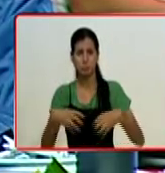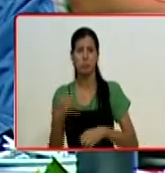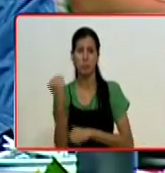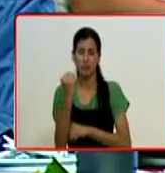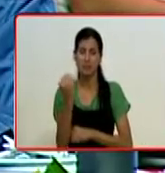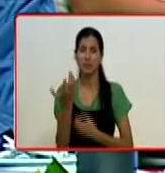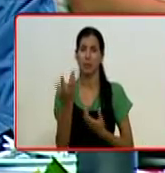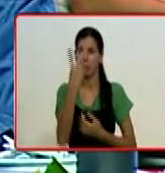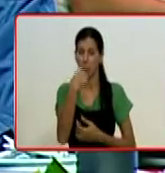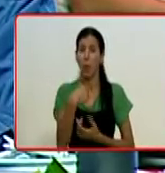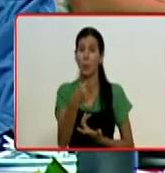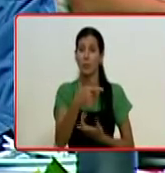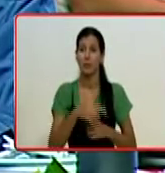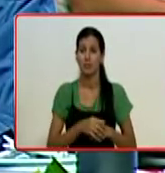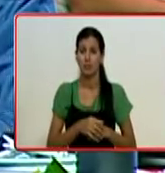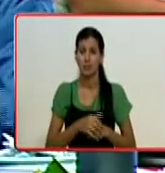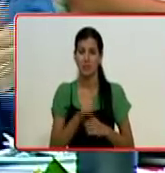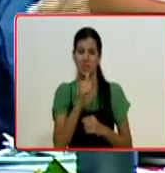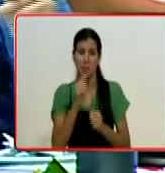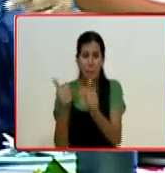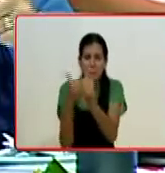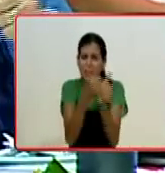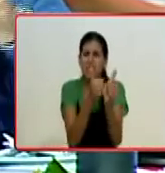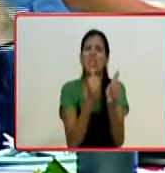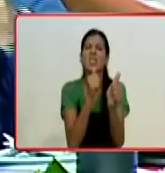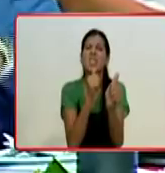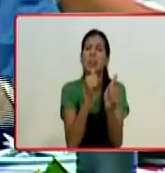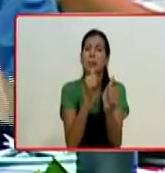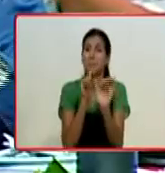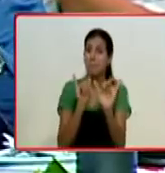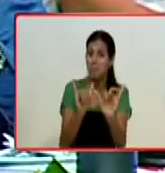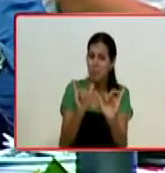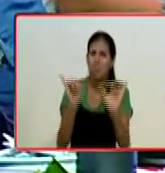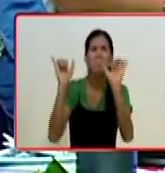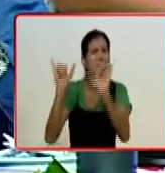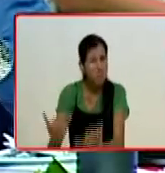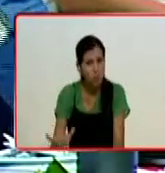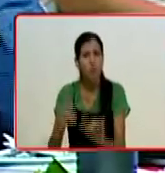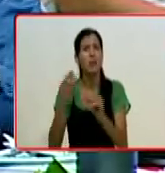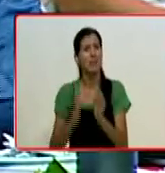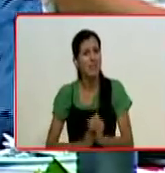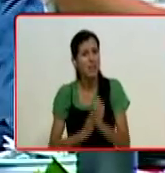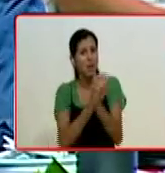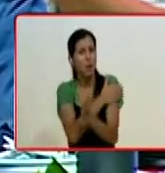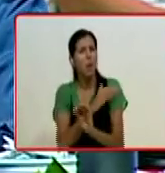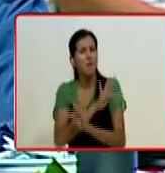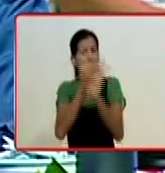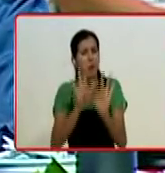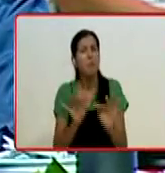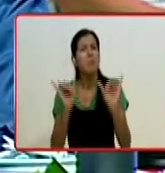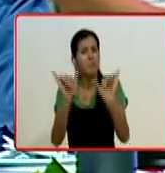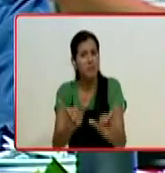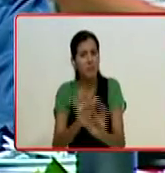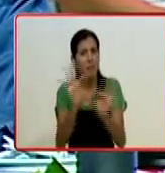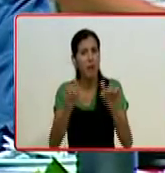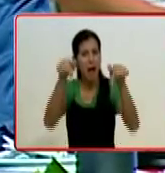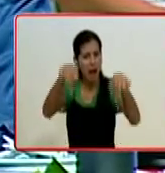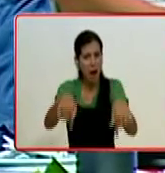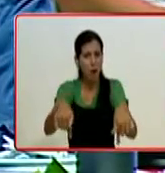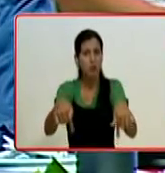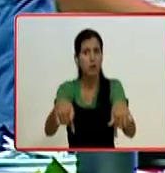Los que ayer nos perseguían y nos masacraban son los golpistas de hoy, son los mismos métodos violentos, porque odian al